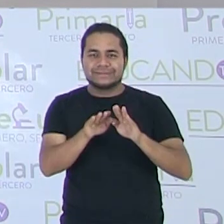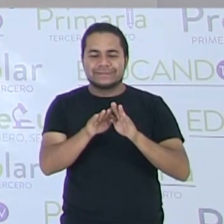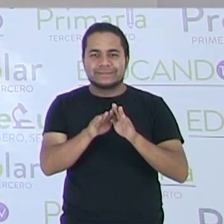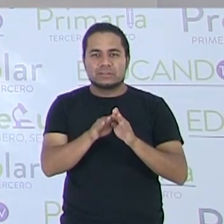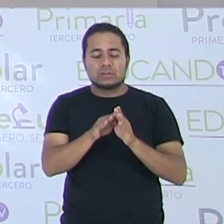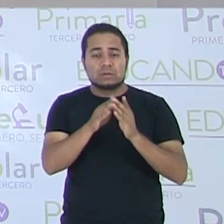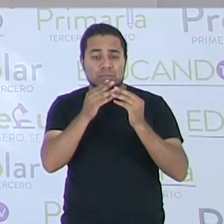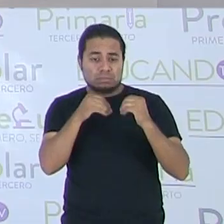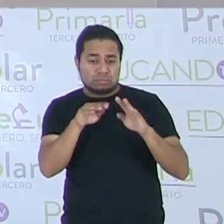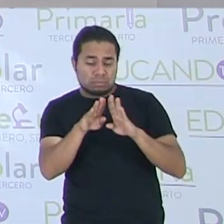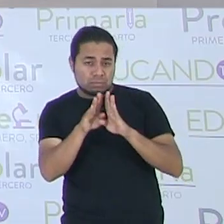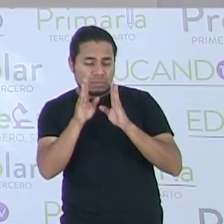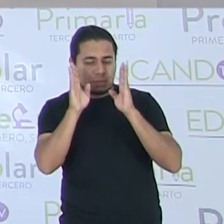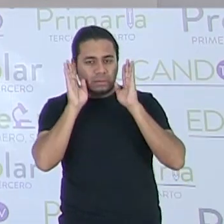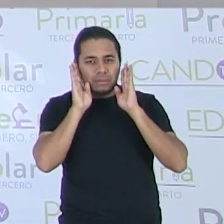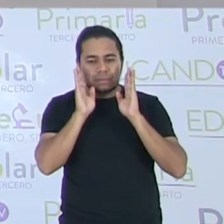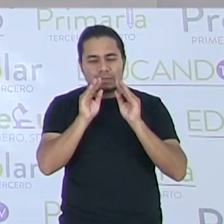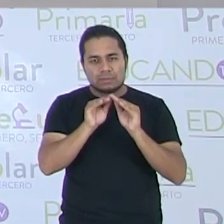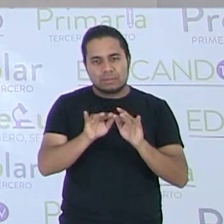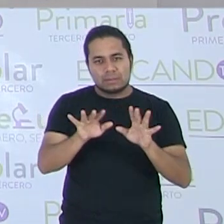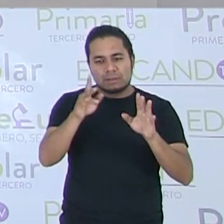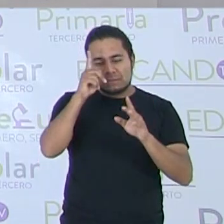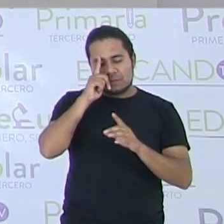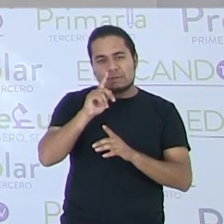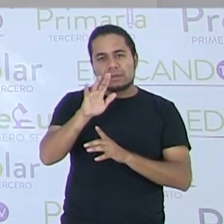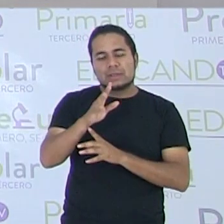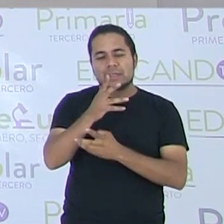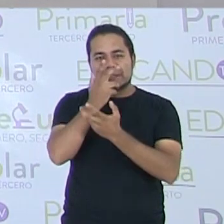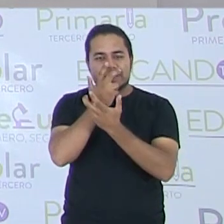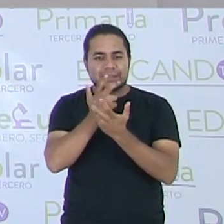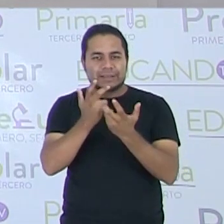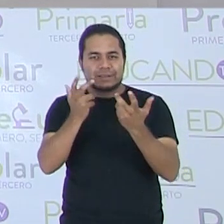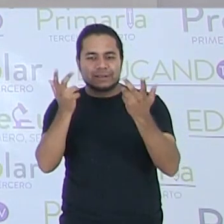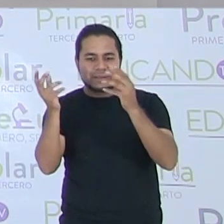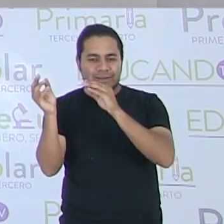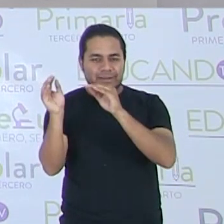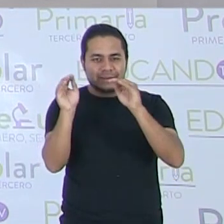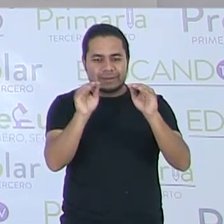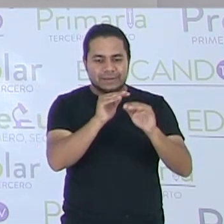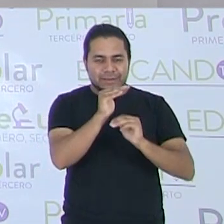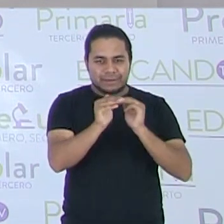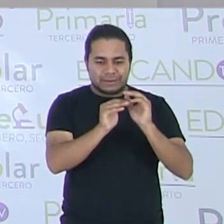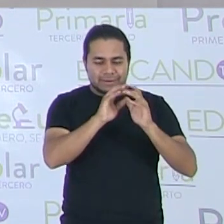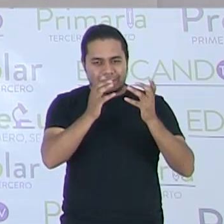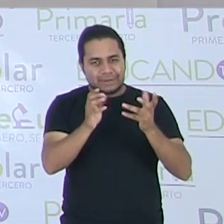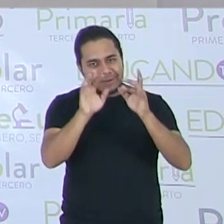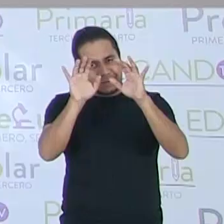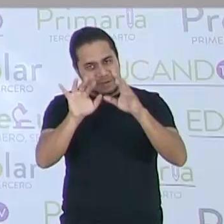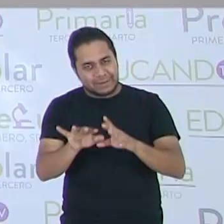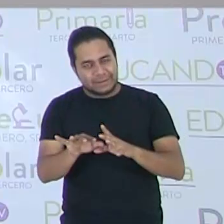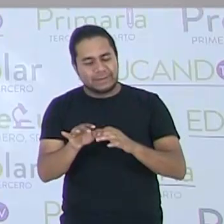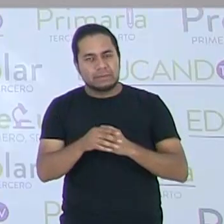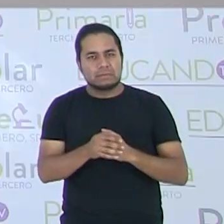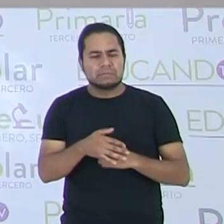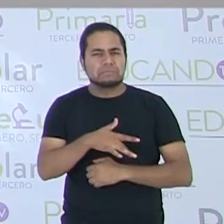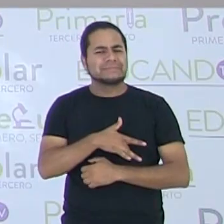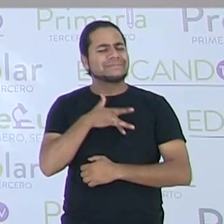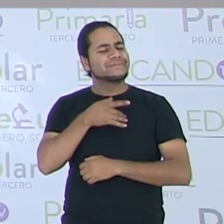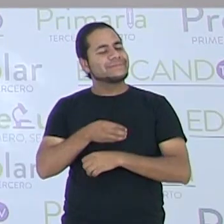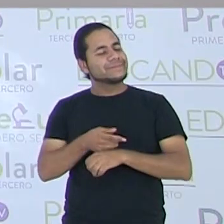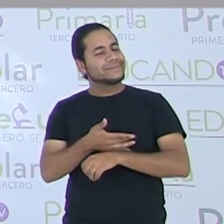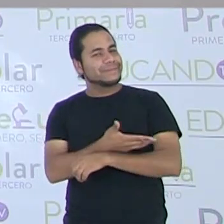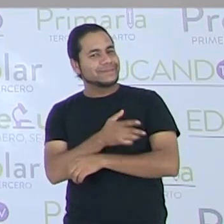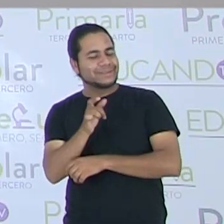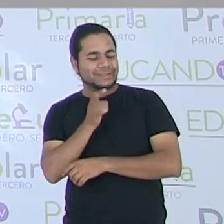los que oyendo que parecéis un grito, os devuelven el mundo, benditos. ¿Qué sintieron